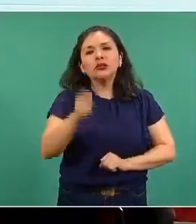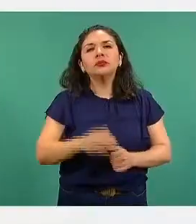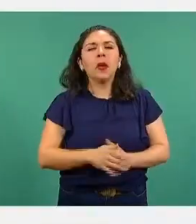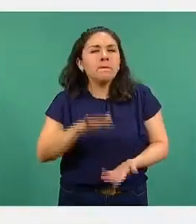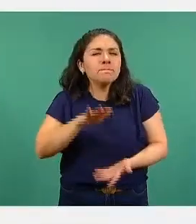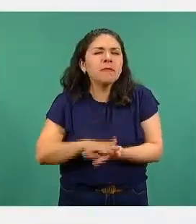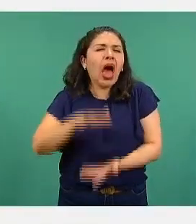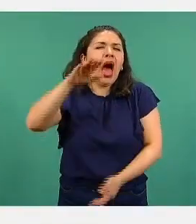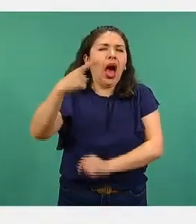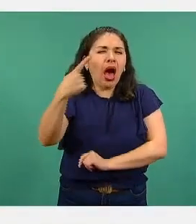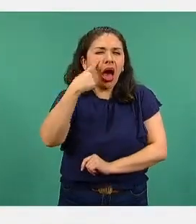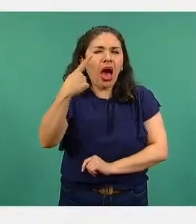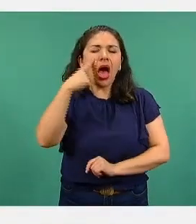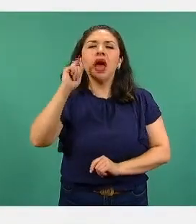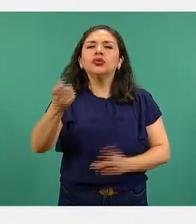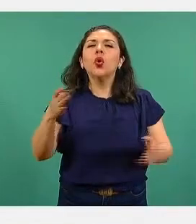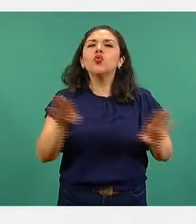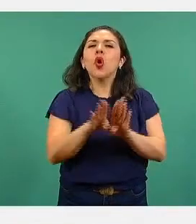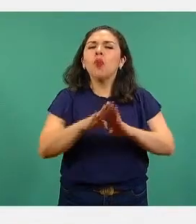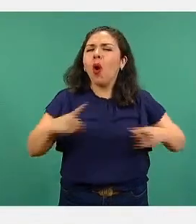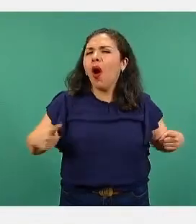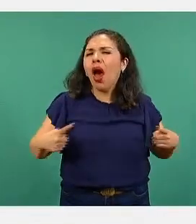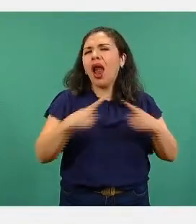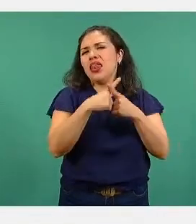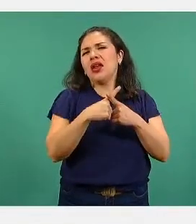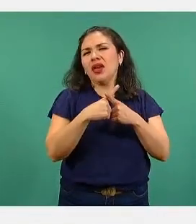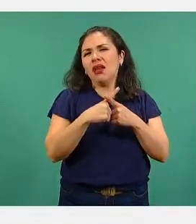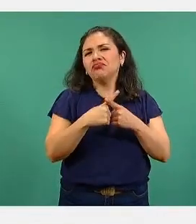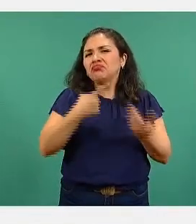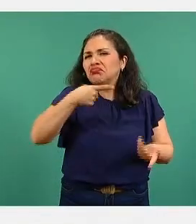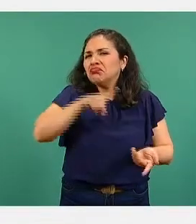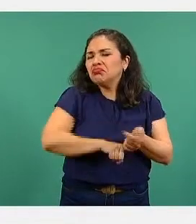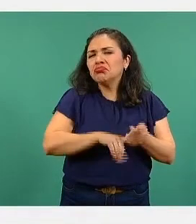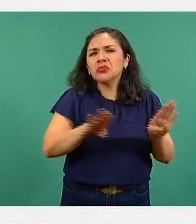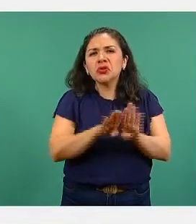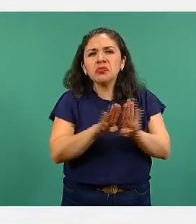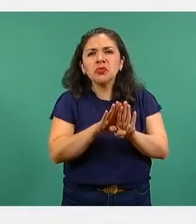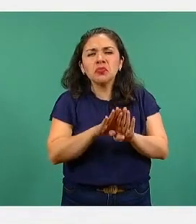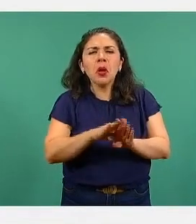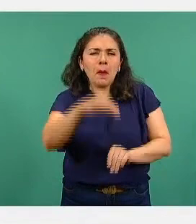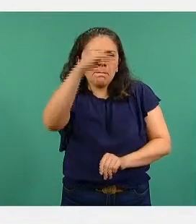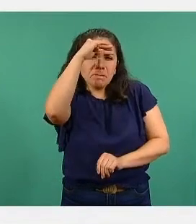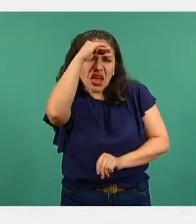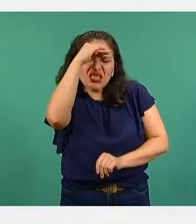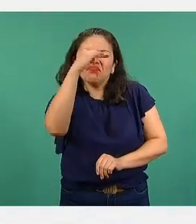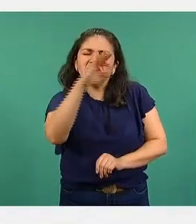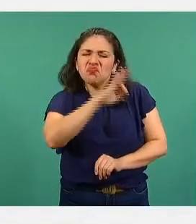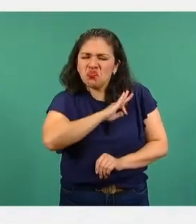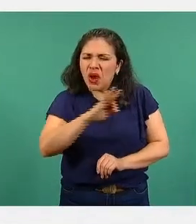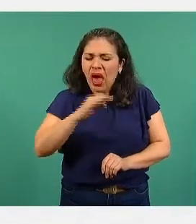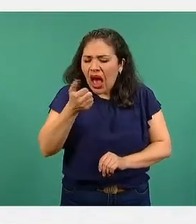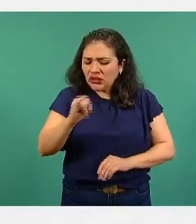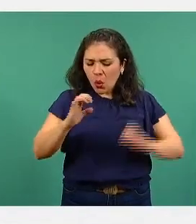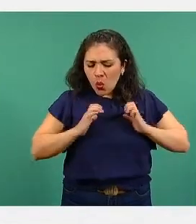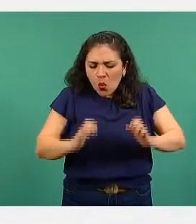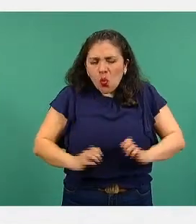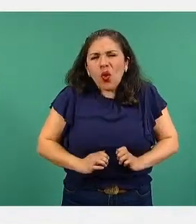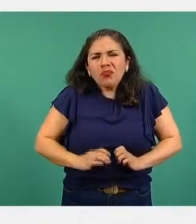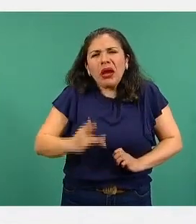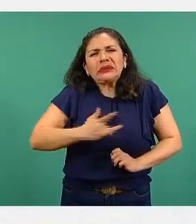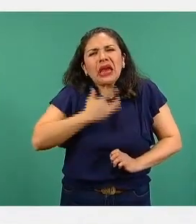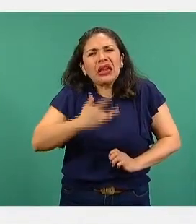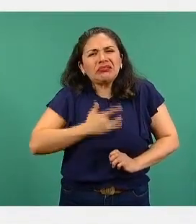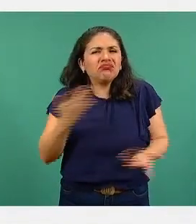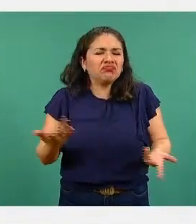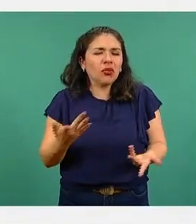enorme mayoría las reacciones que de manera esperable presentan el organismo humano. Dolor en el sitio